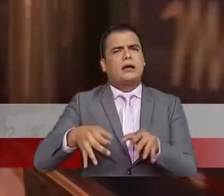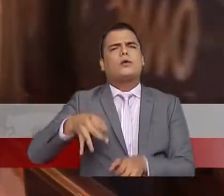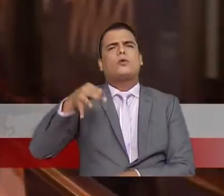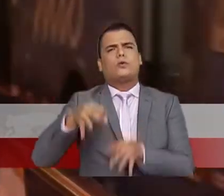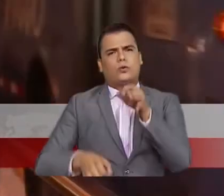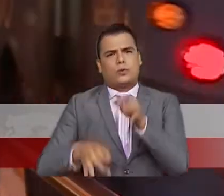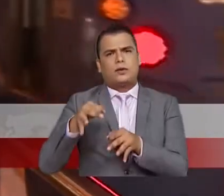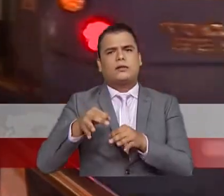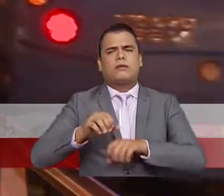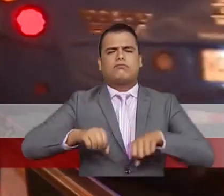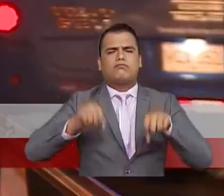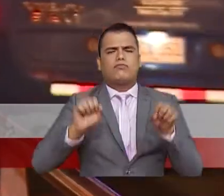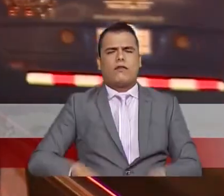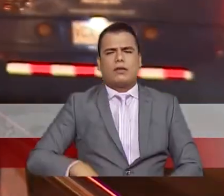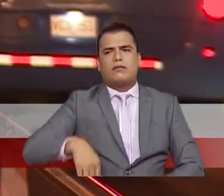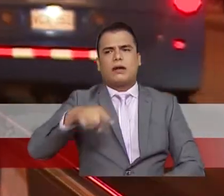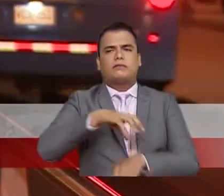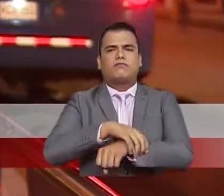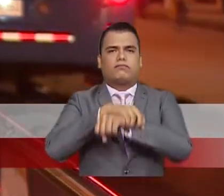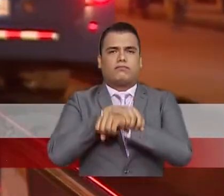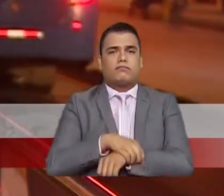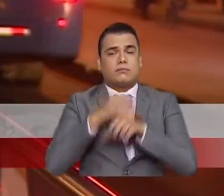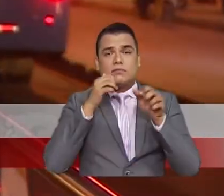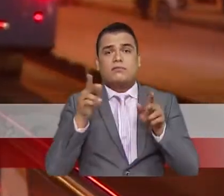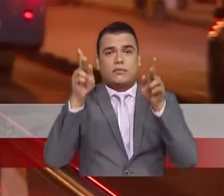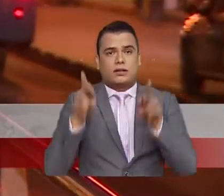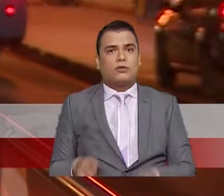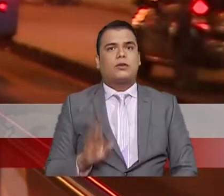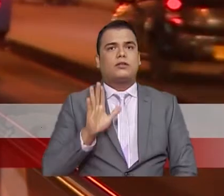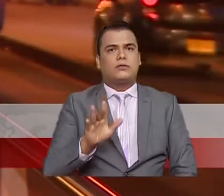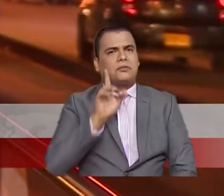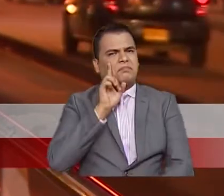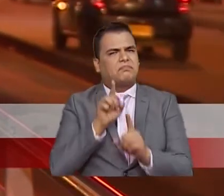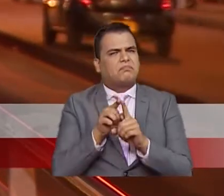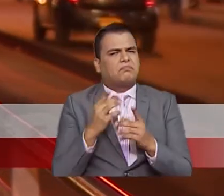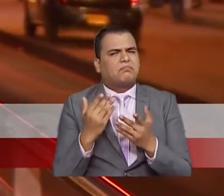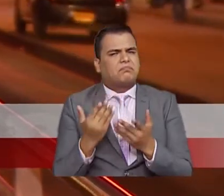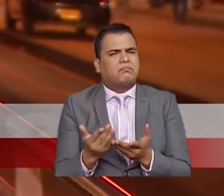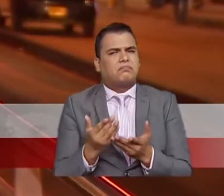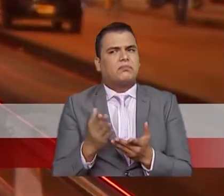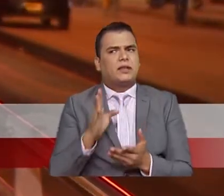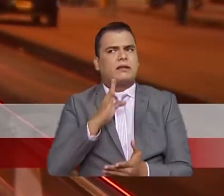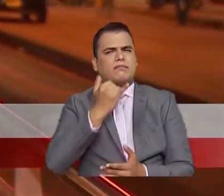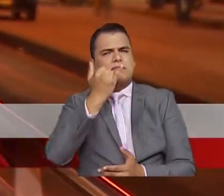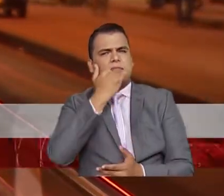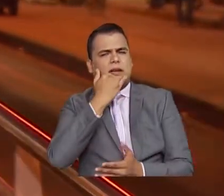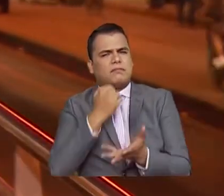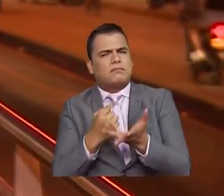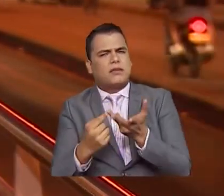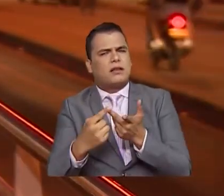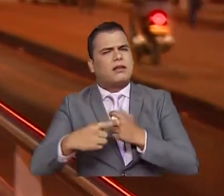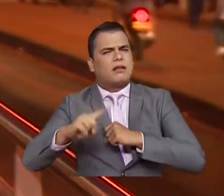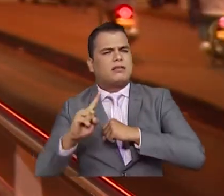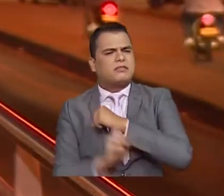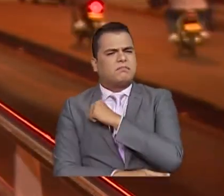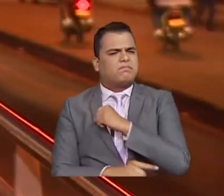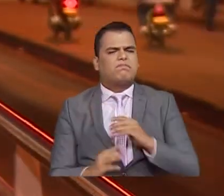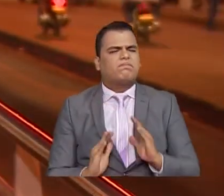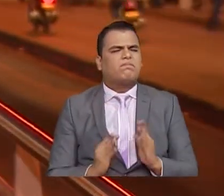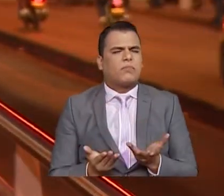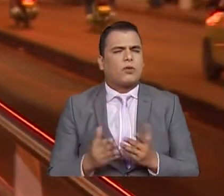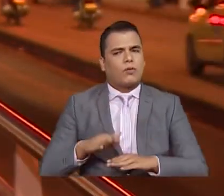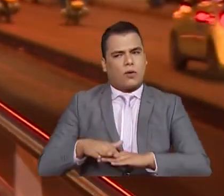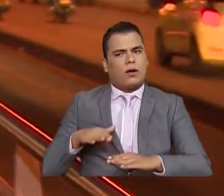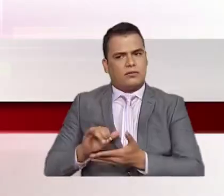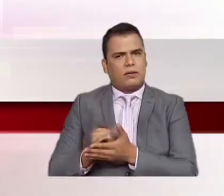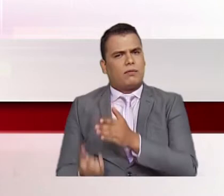judicialización, de legalización de captura de esta persona para establecer qué tipo de responsabilidad o las causas por las cuales cometió este hecho.